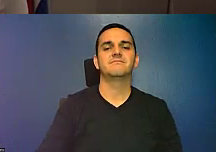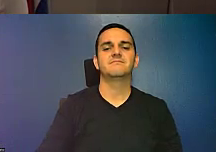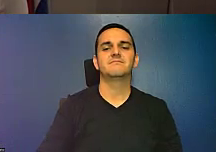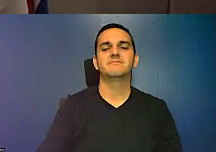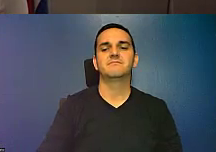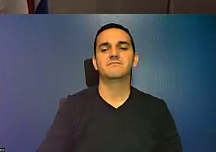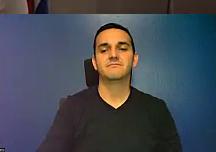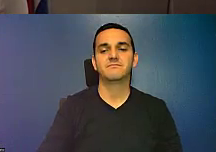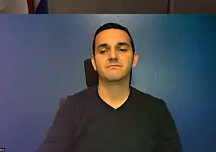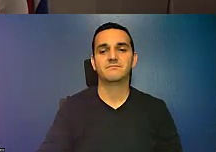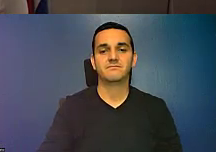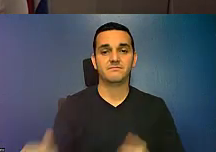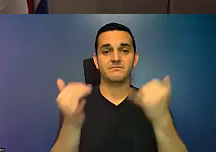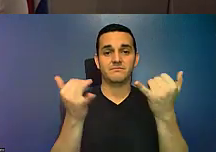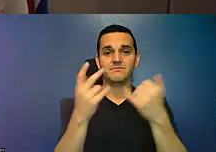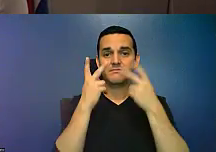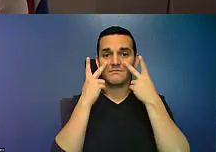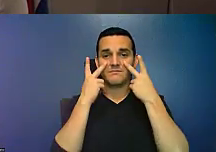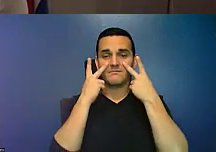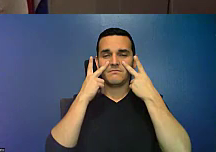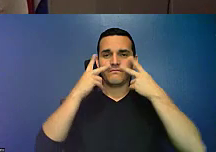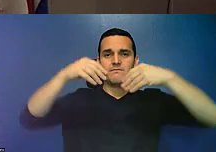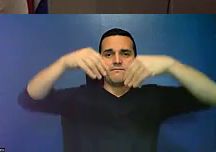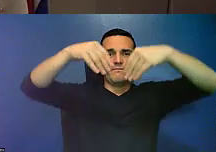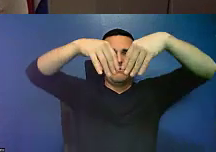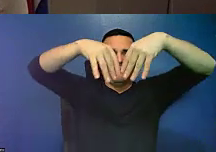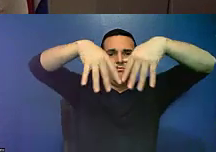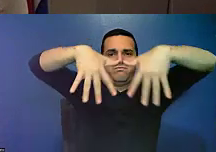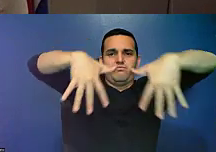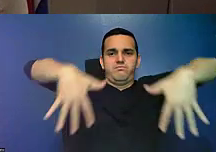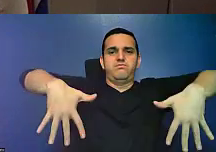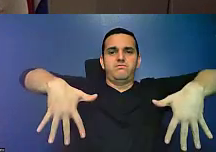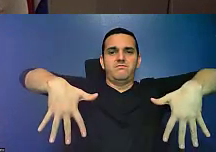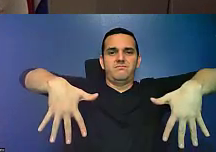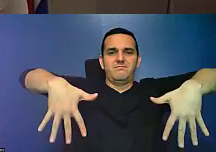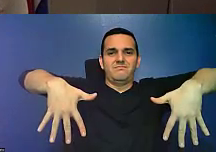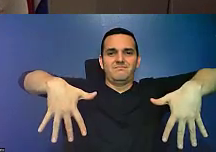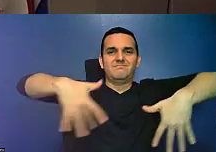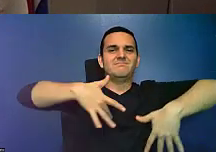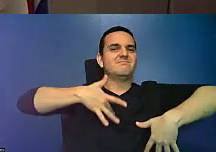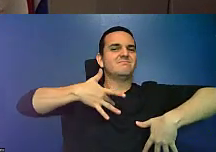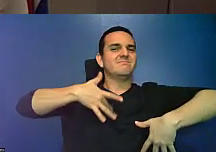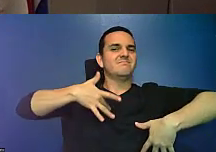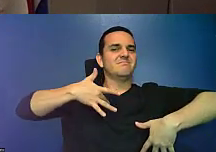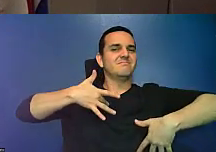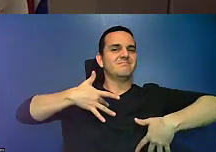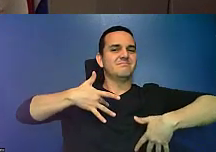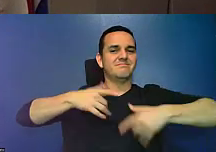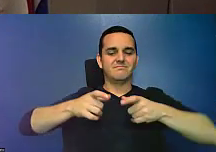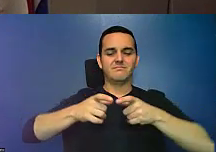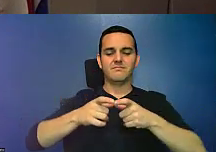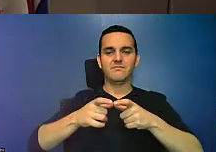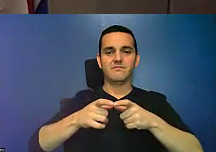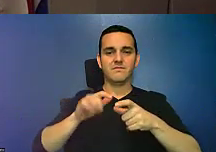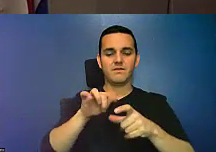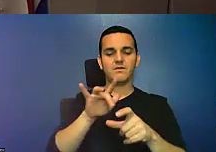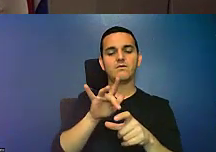Aquí vemos una matriz de sensores. Esos sensores, lo ideal es, son sensores